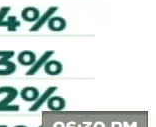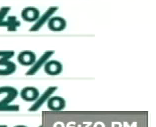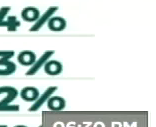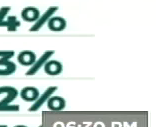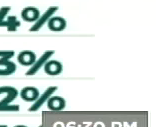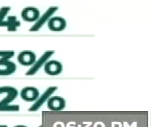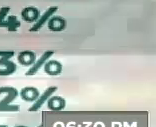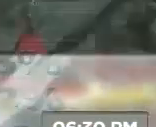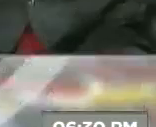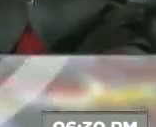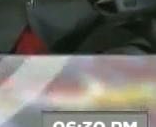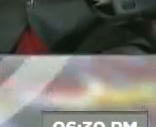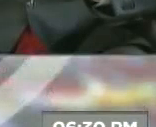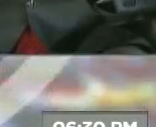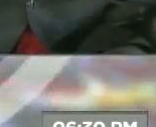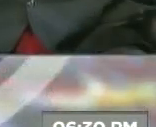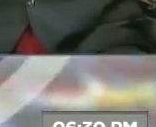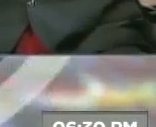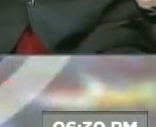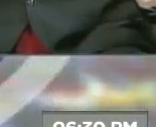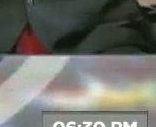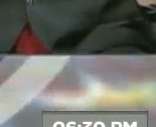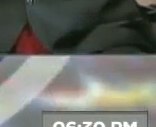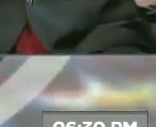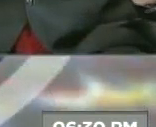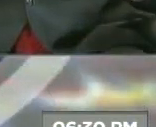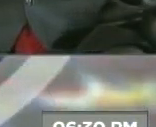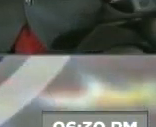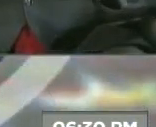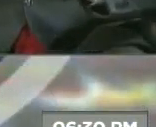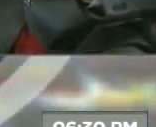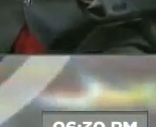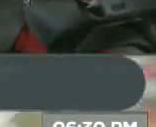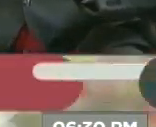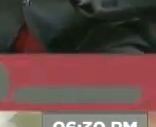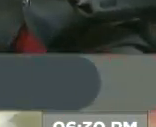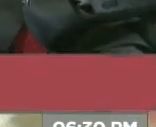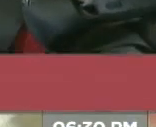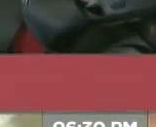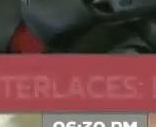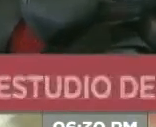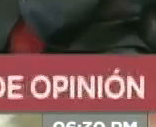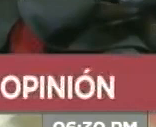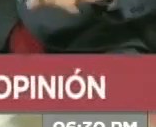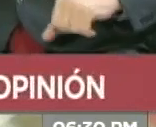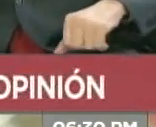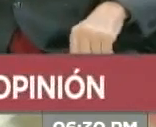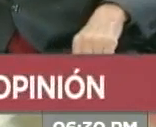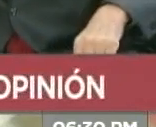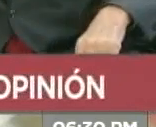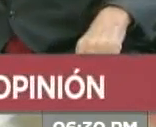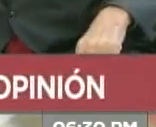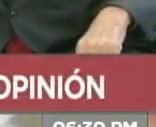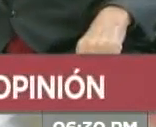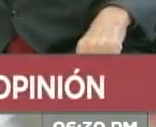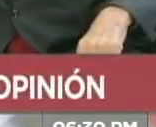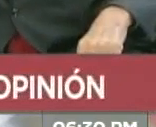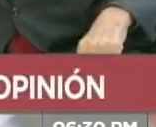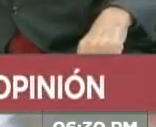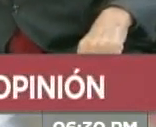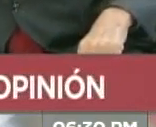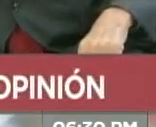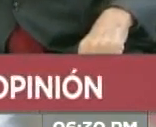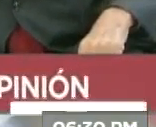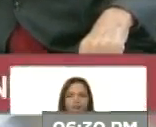escenarios polarizado nicolás maduro candidato de oposición ni con los maduros versos un candidato independiente aquí preguntamos